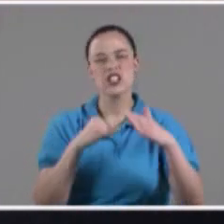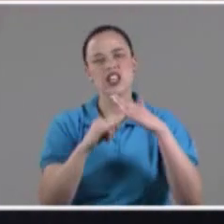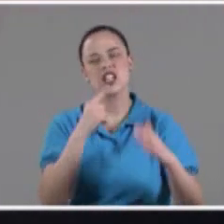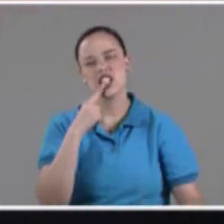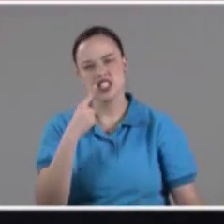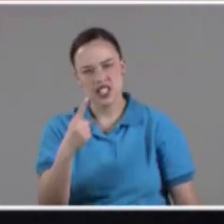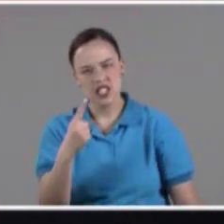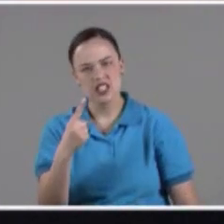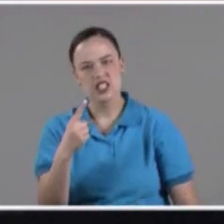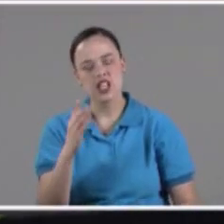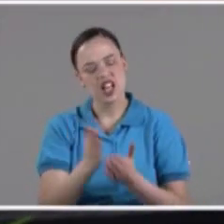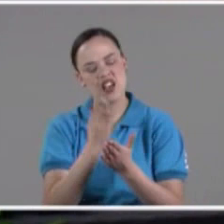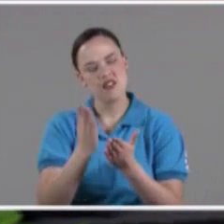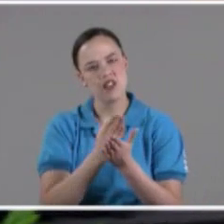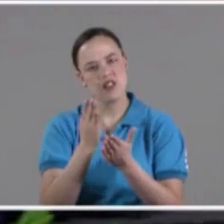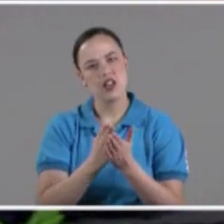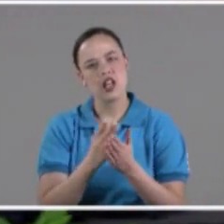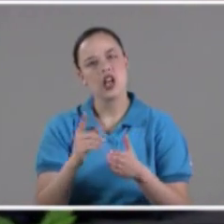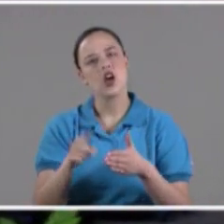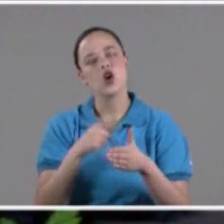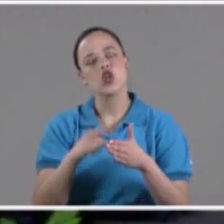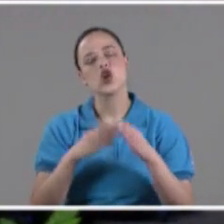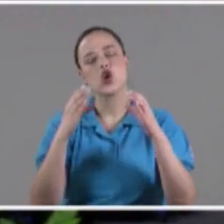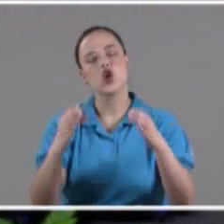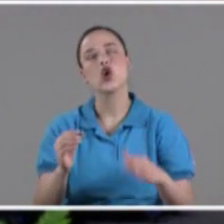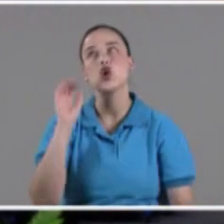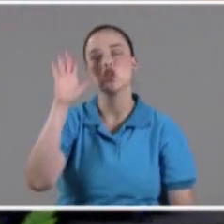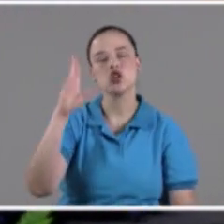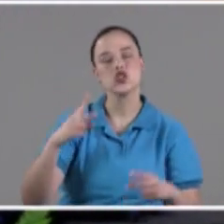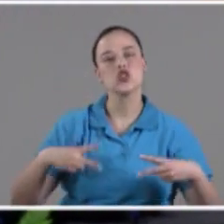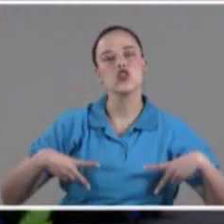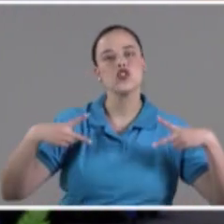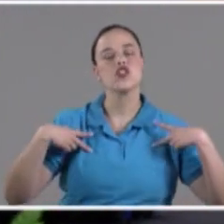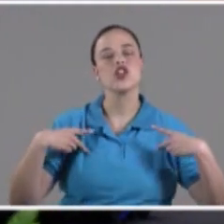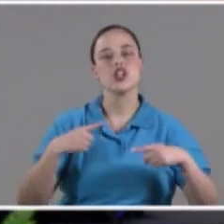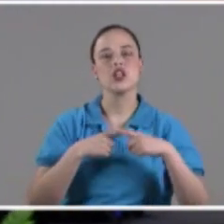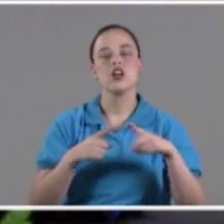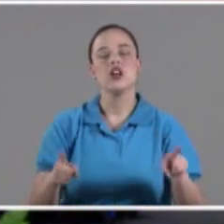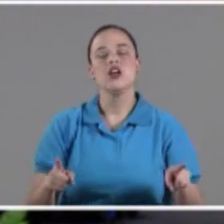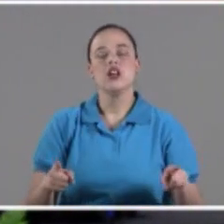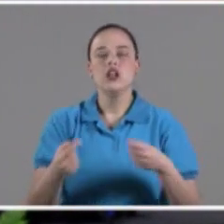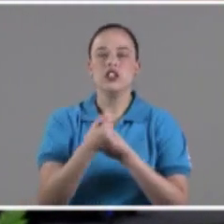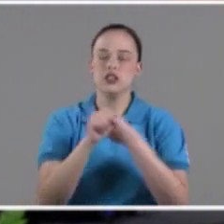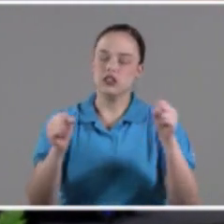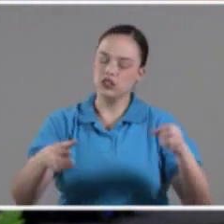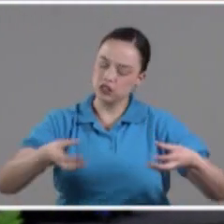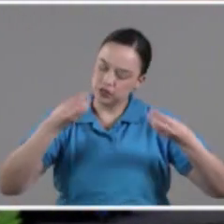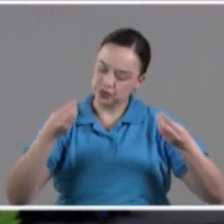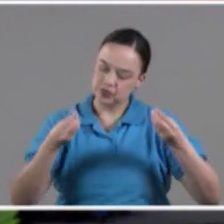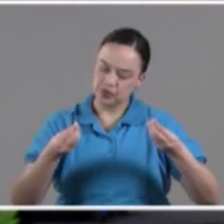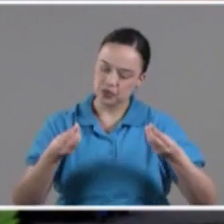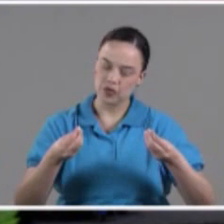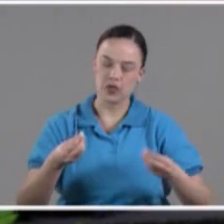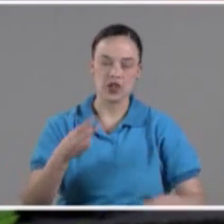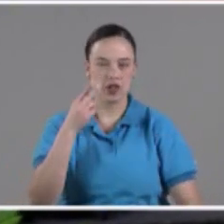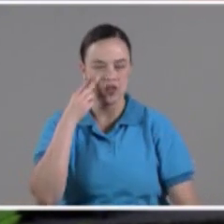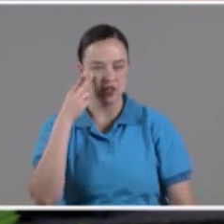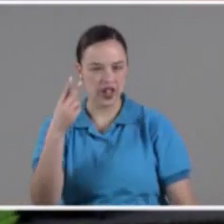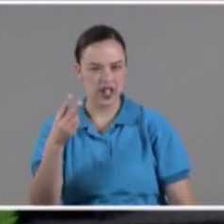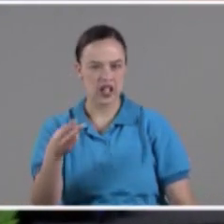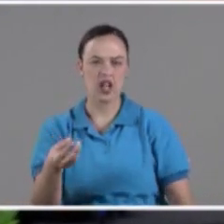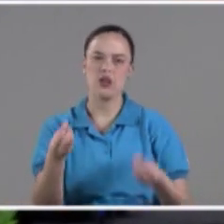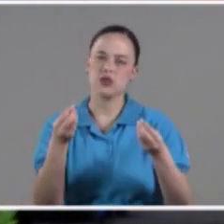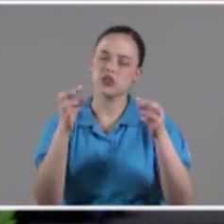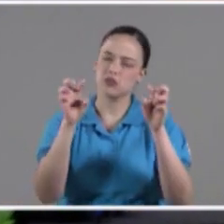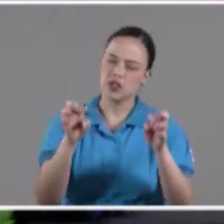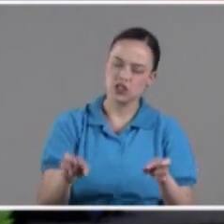que cuando haya puesto su vida por expiación de muchos verá linaje Cuál